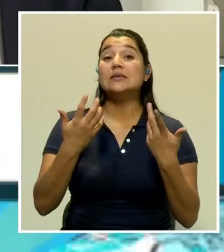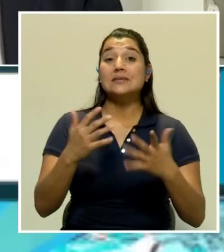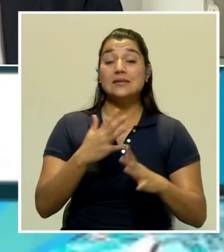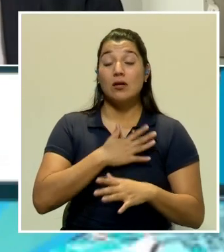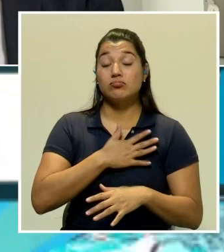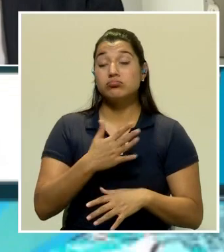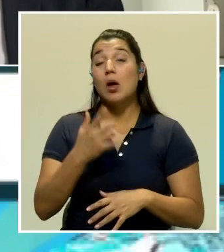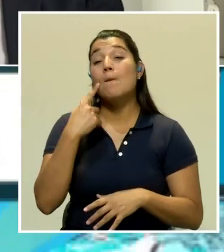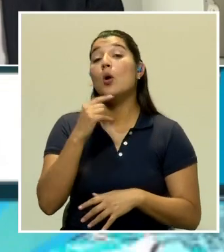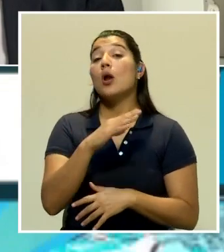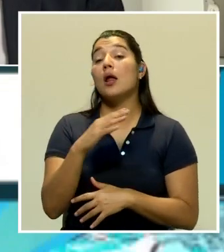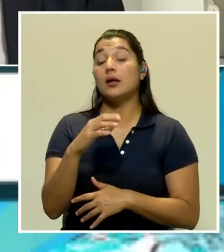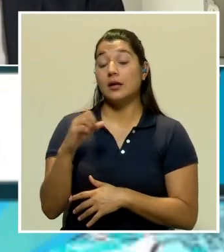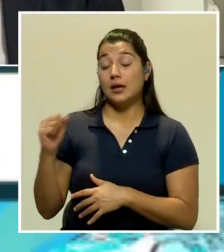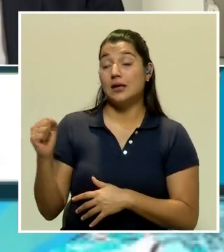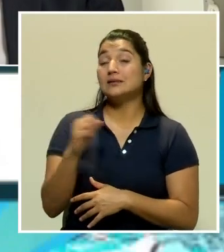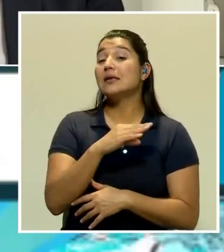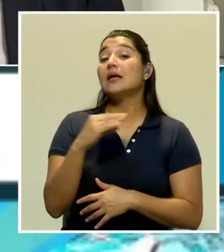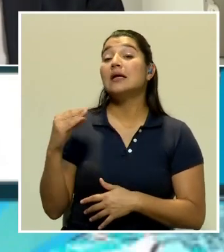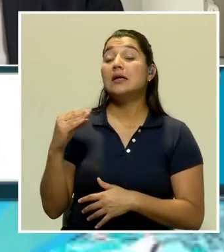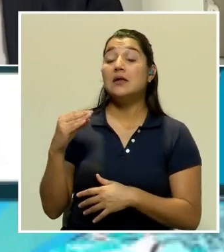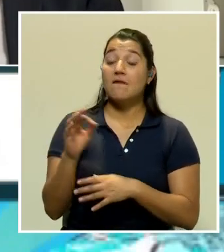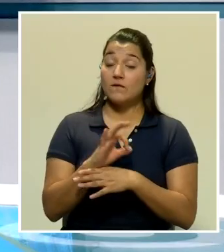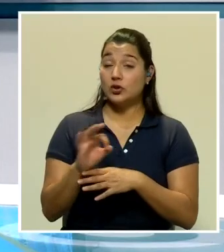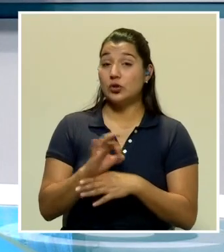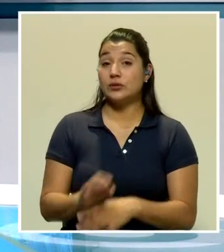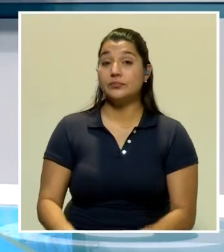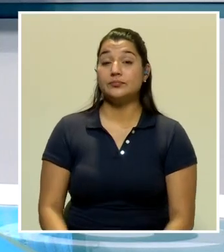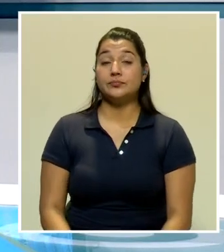disponibles y que funcionen.